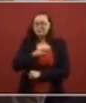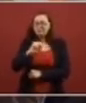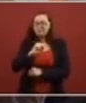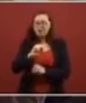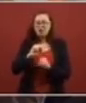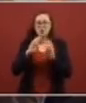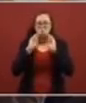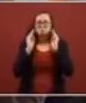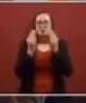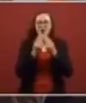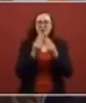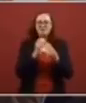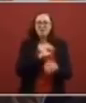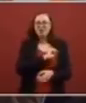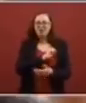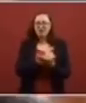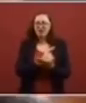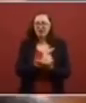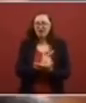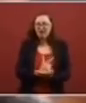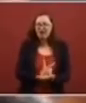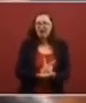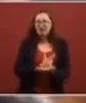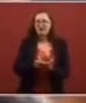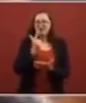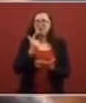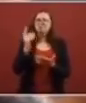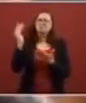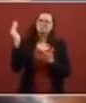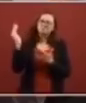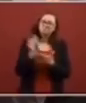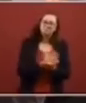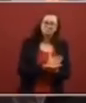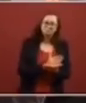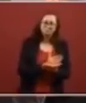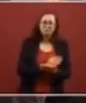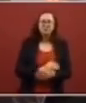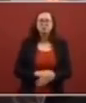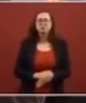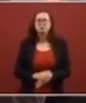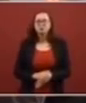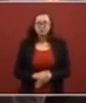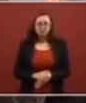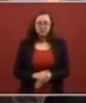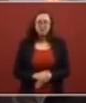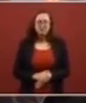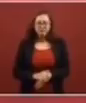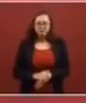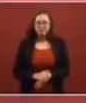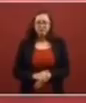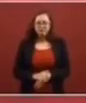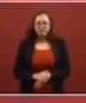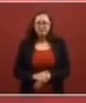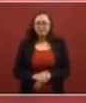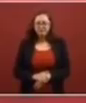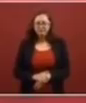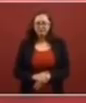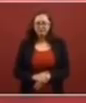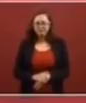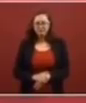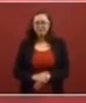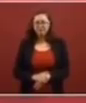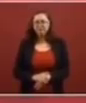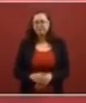organizado en cuestión de delitos de... Sí, estamos trabajando. Esa es una